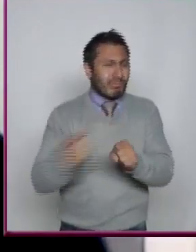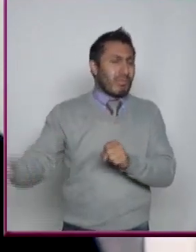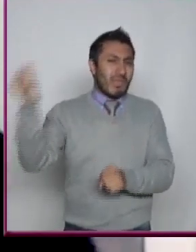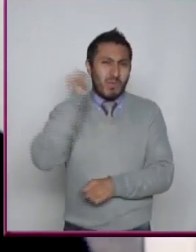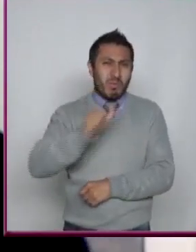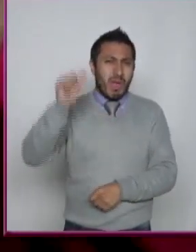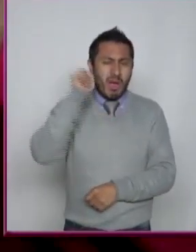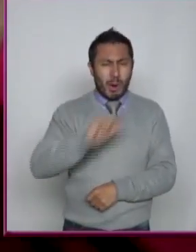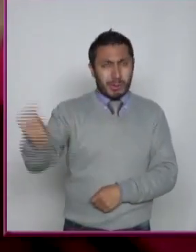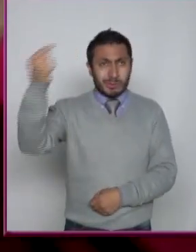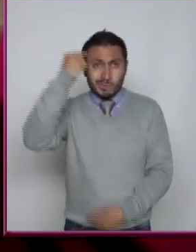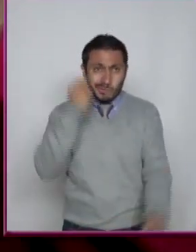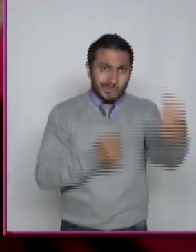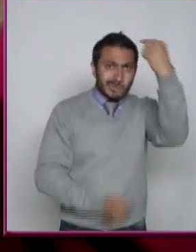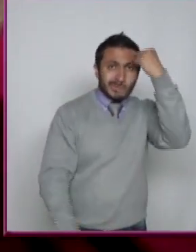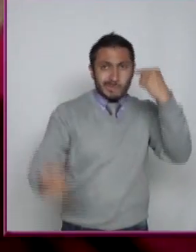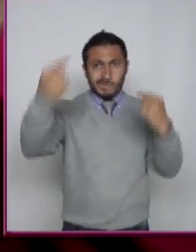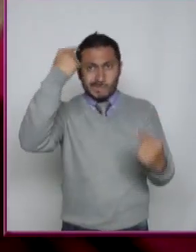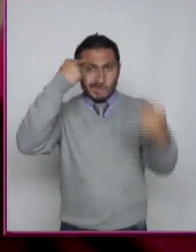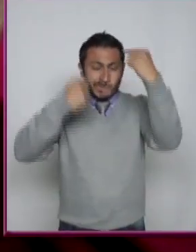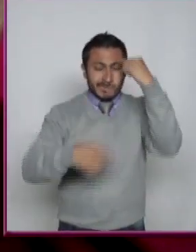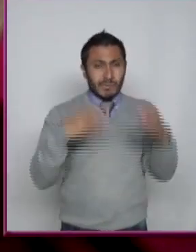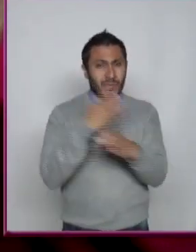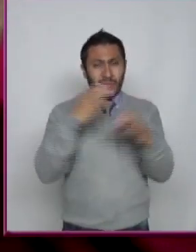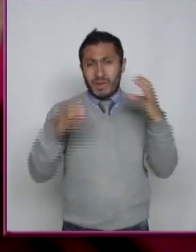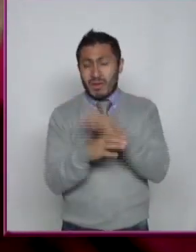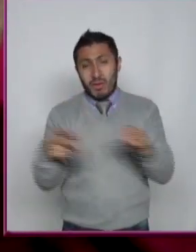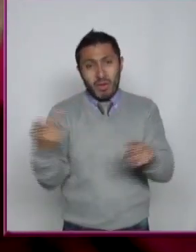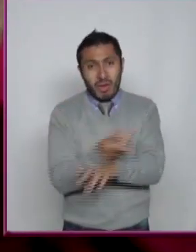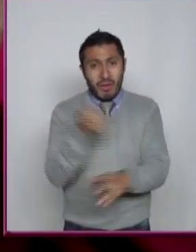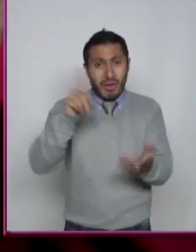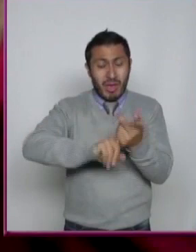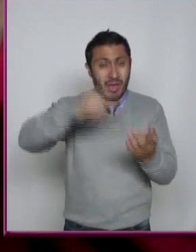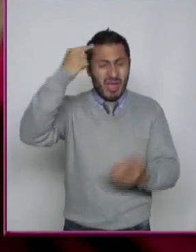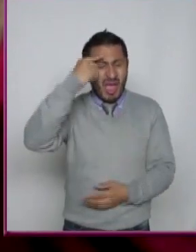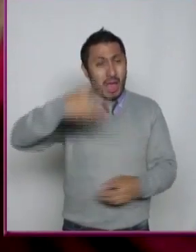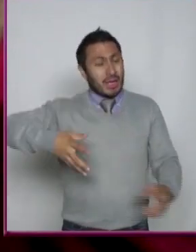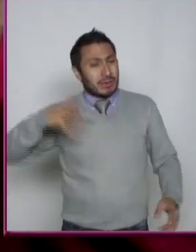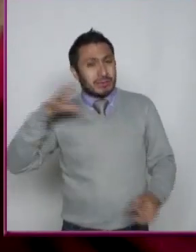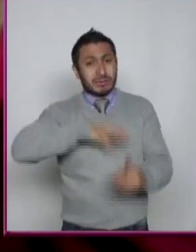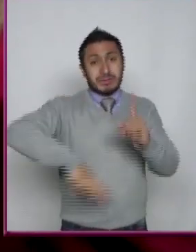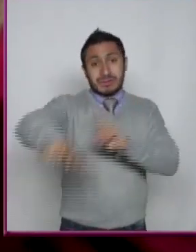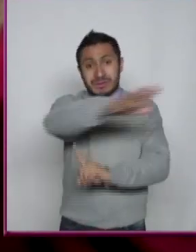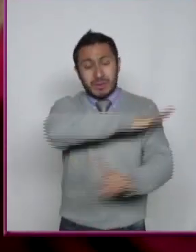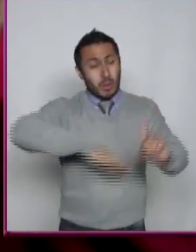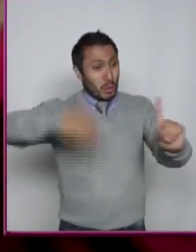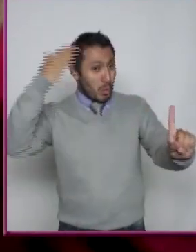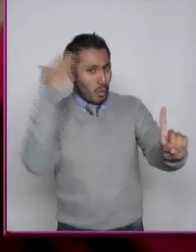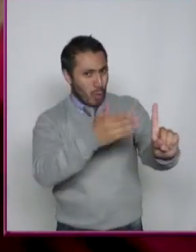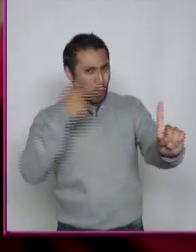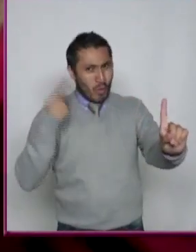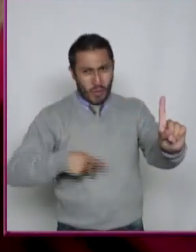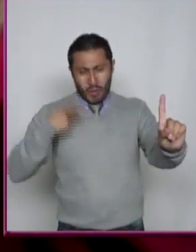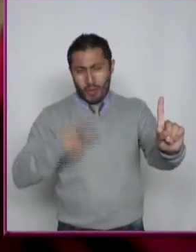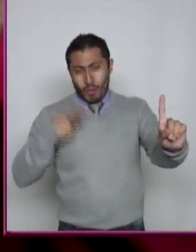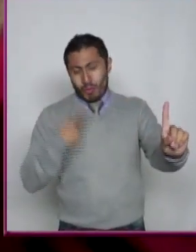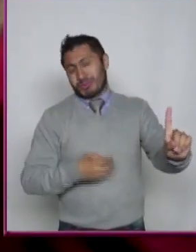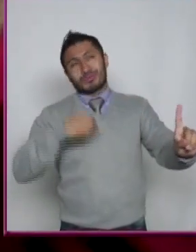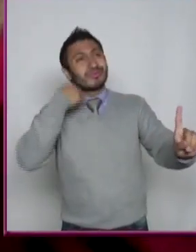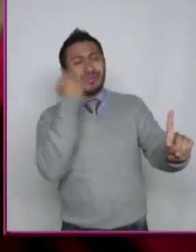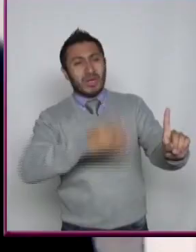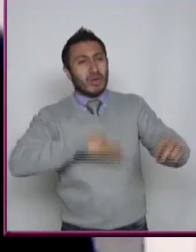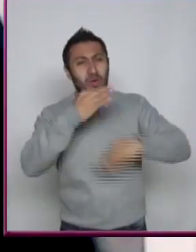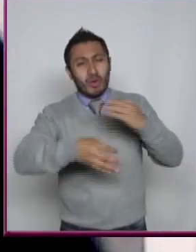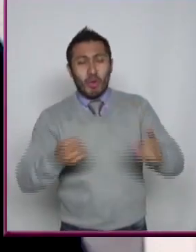el tiempo, a que todo lo que sucede en nuestro mundo tiene que ver con ella y todo lo que hacemos queremos hacerlos para